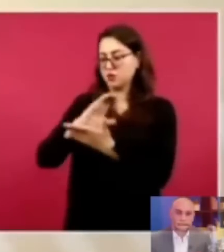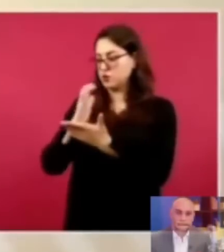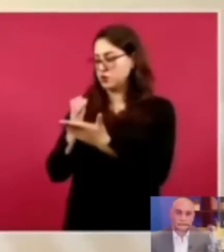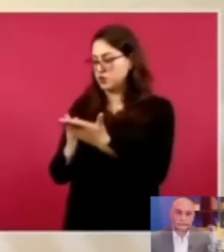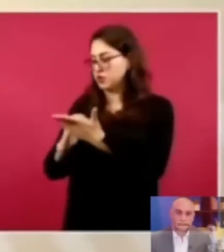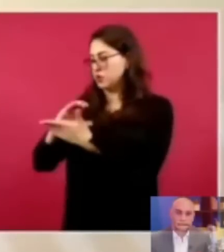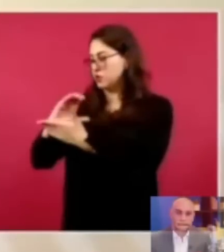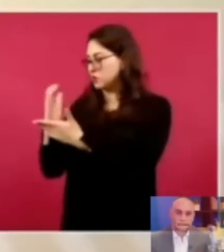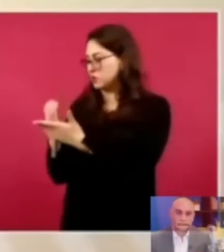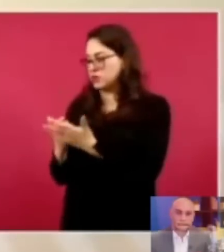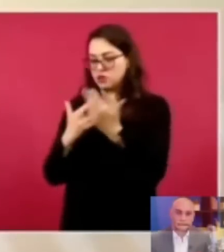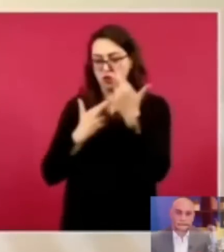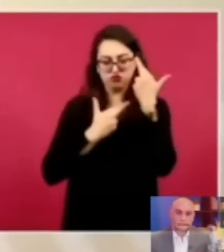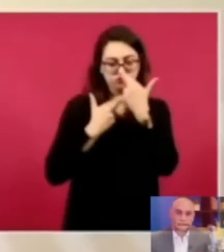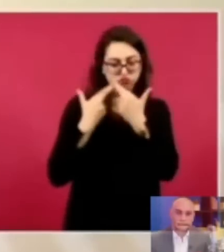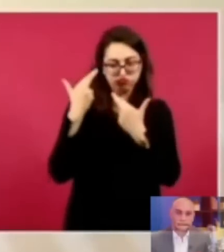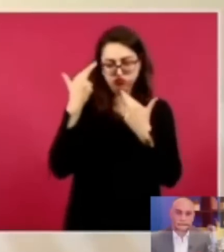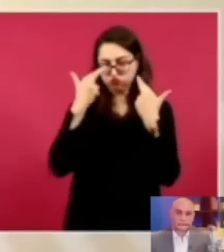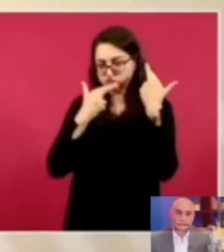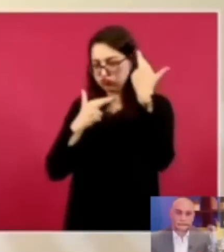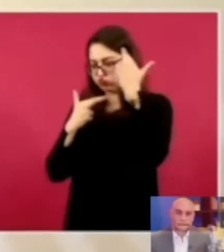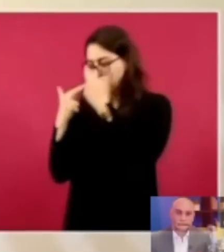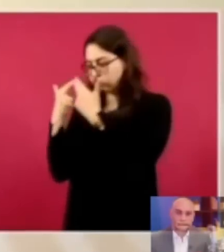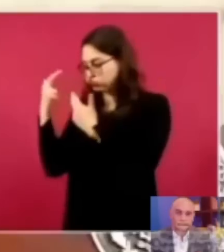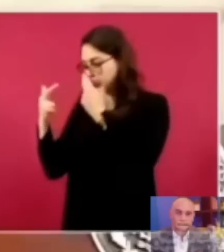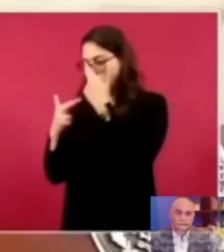todos los contratos el tren Maya y en todas las obras